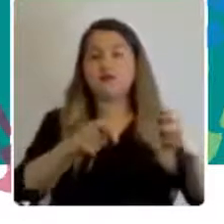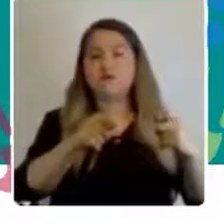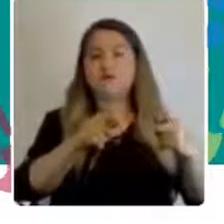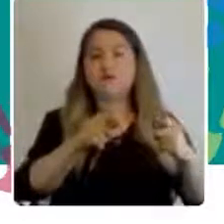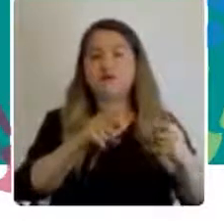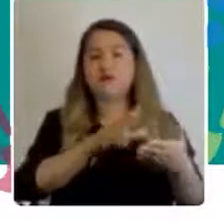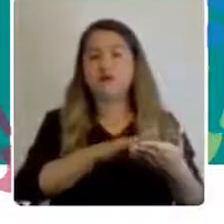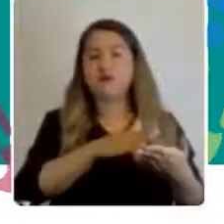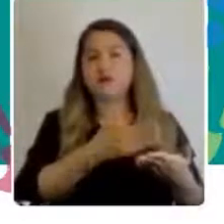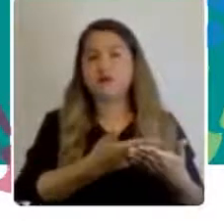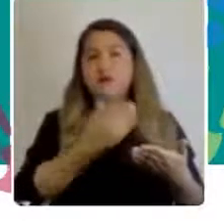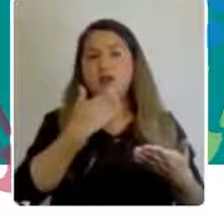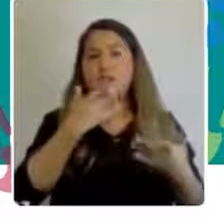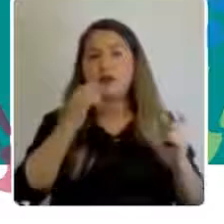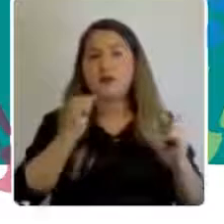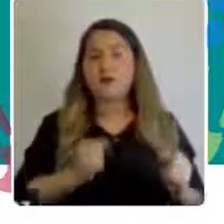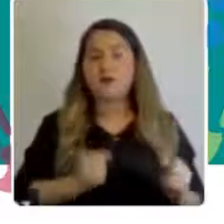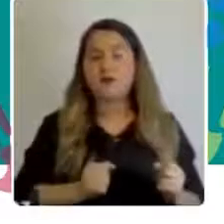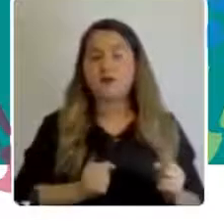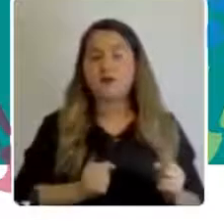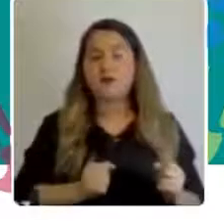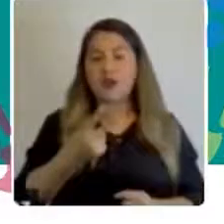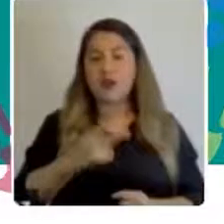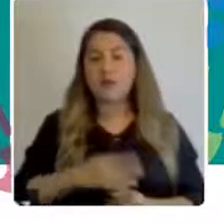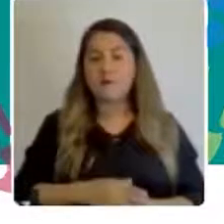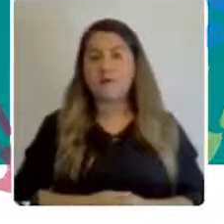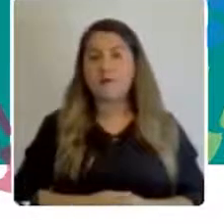Y se exponen a los pacientes